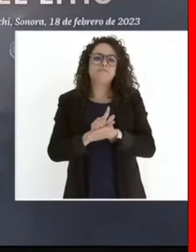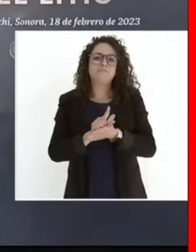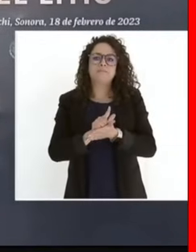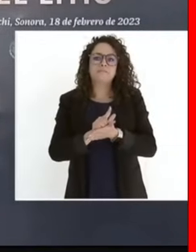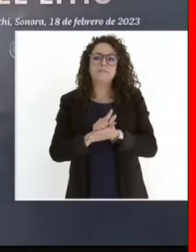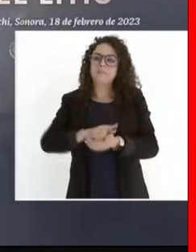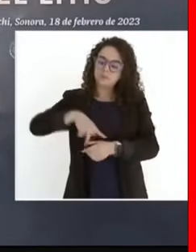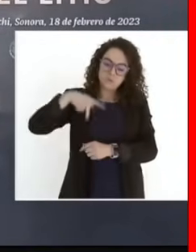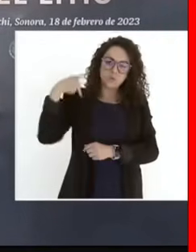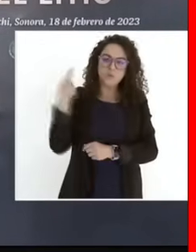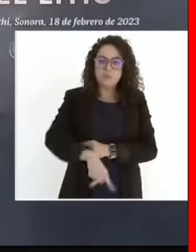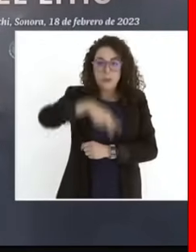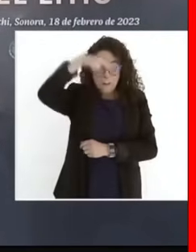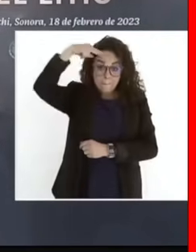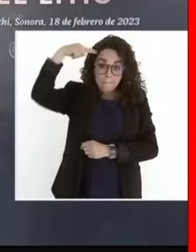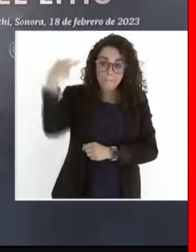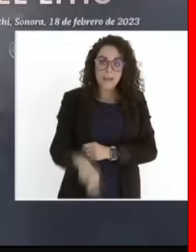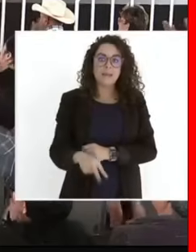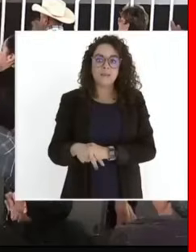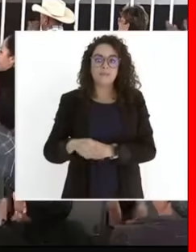de la nación